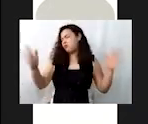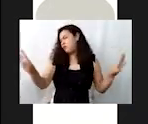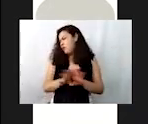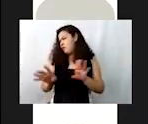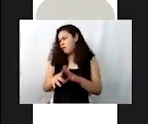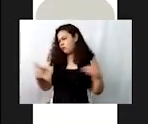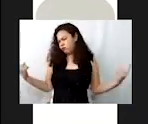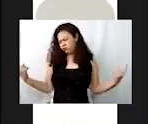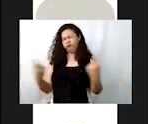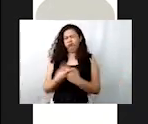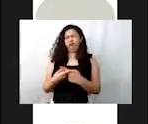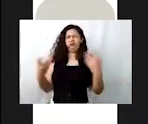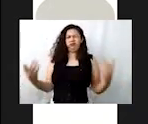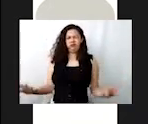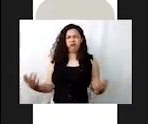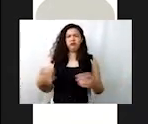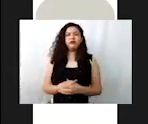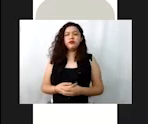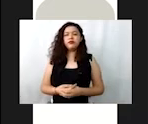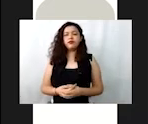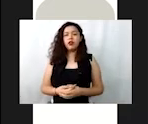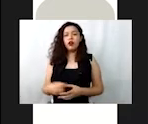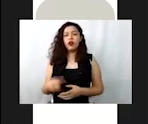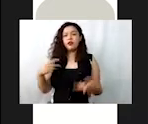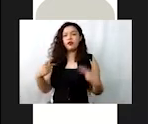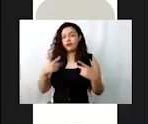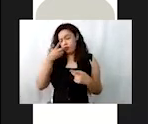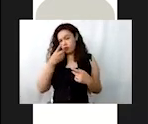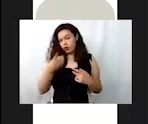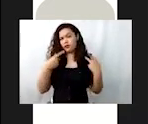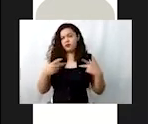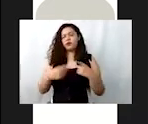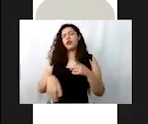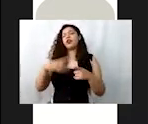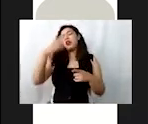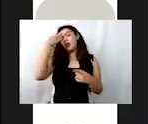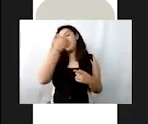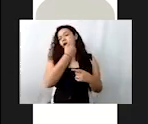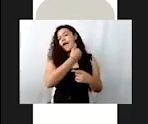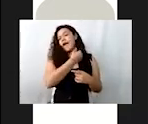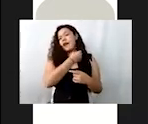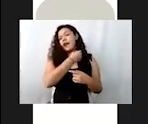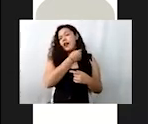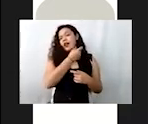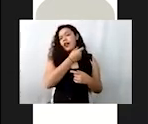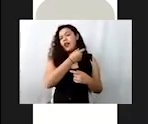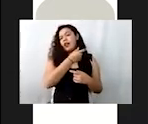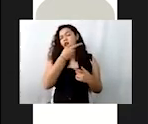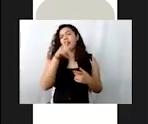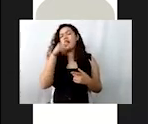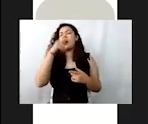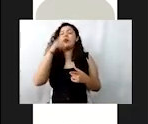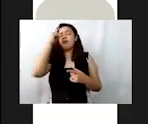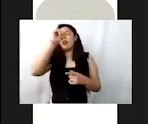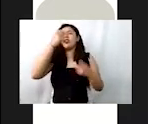pero bueno, yo siempre le digo a la gente, ¿quién le va a negar el espíritu de la Agenda 2030? El hecho de que queremos dignidad para